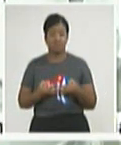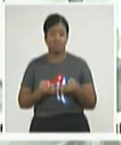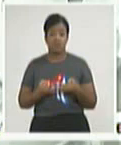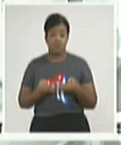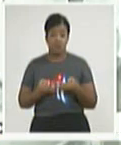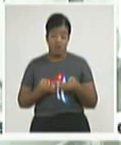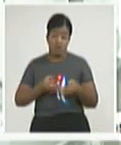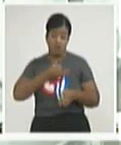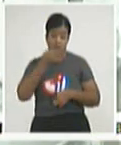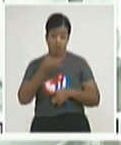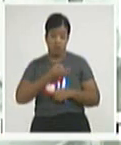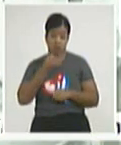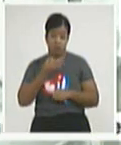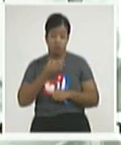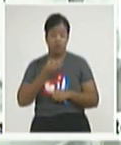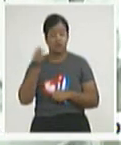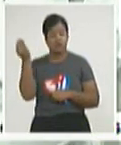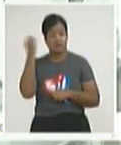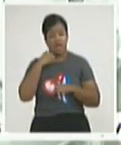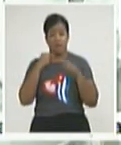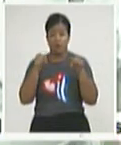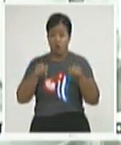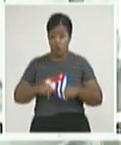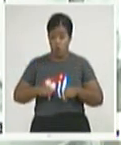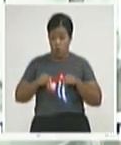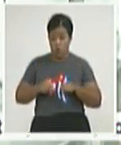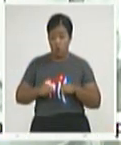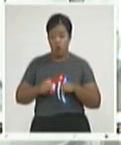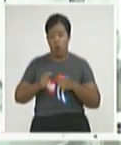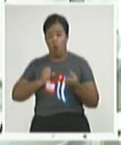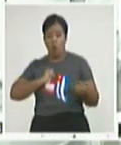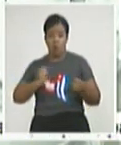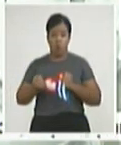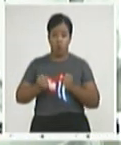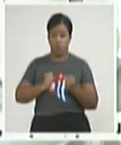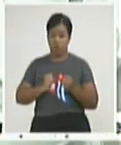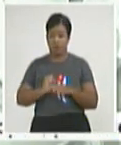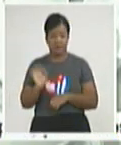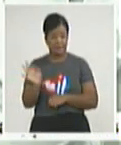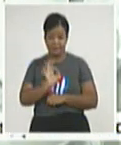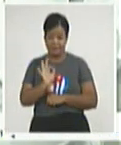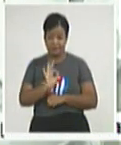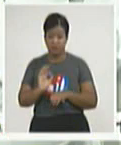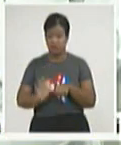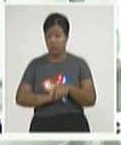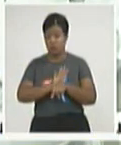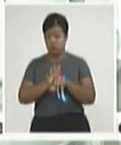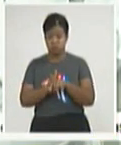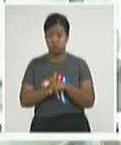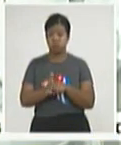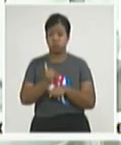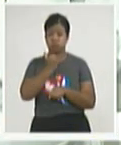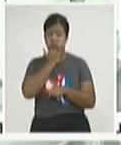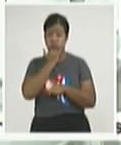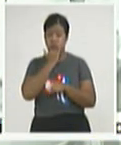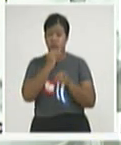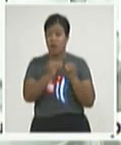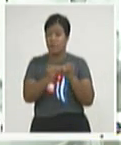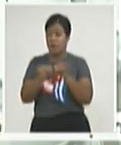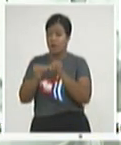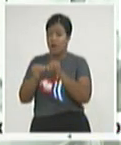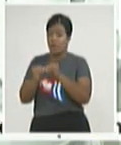país, indiscutiblemente hoy, todavía con el embate de la alta transmisión